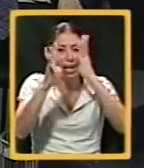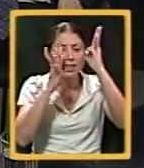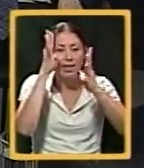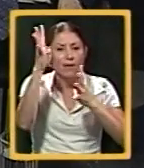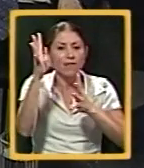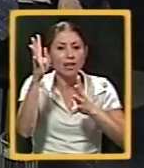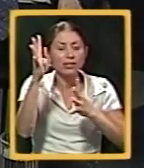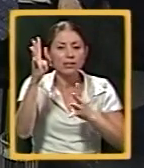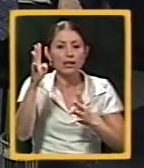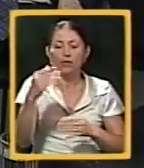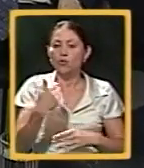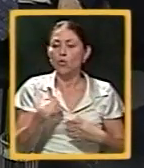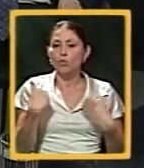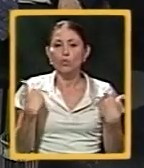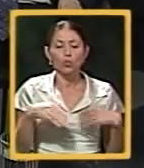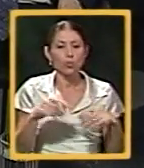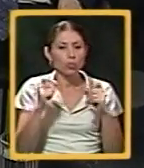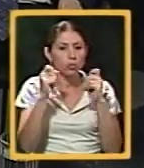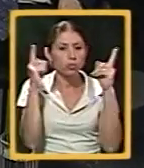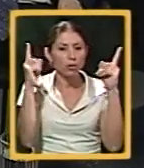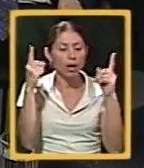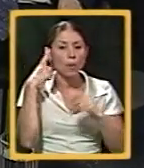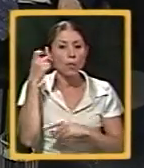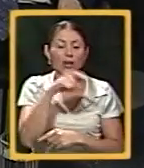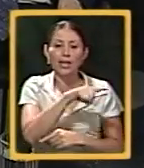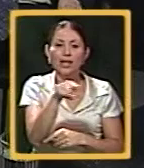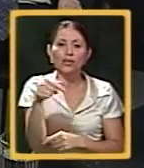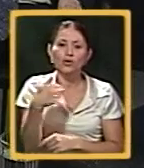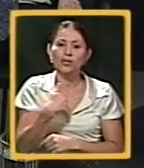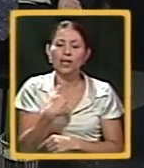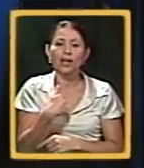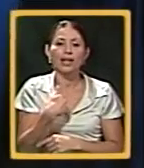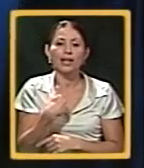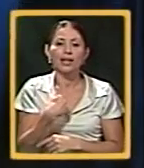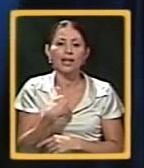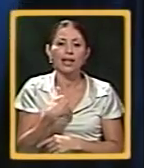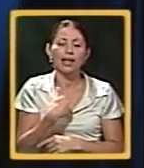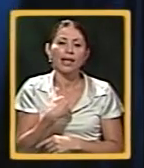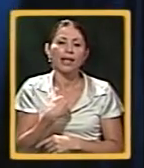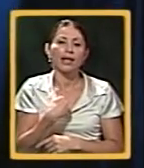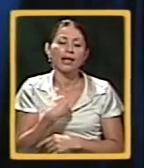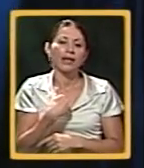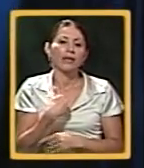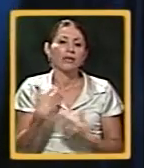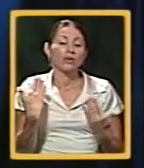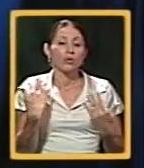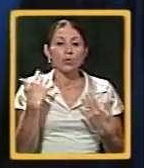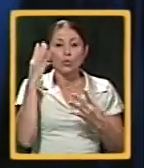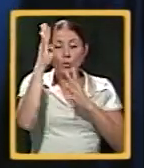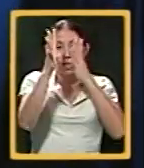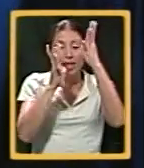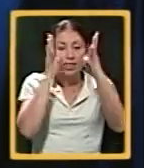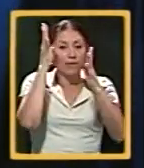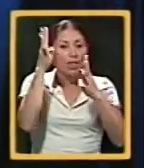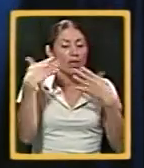mí no terminan de asombrarme porque tienen una, ¿qué le diría?, una creatividad